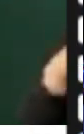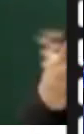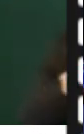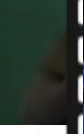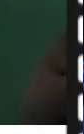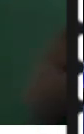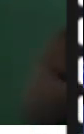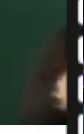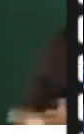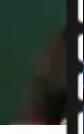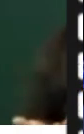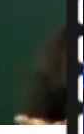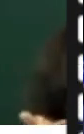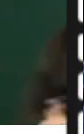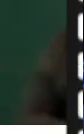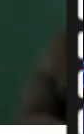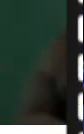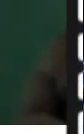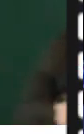Vamos